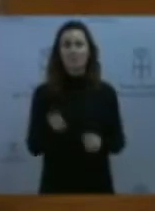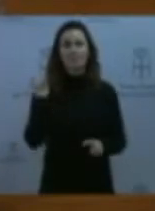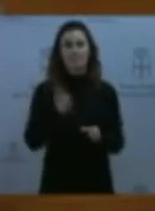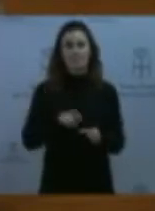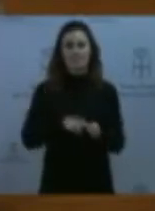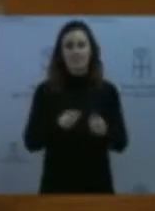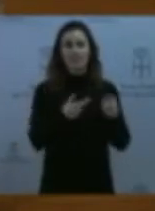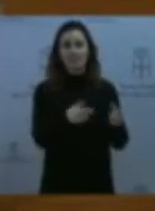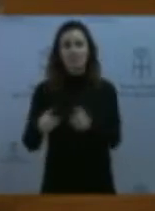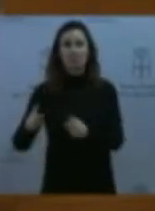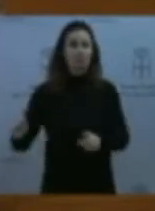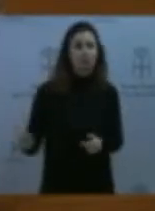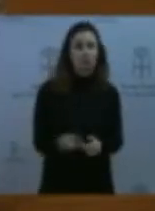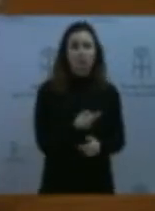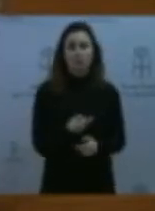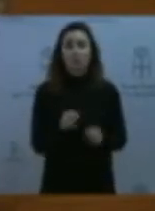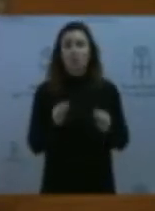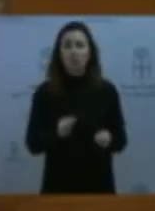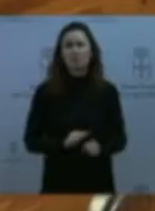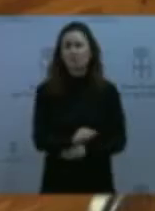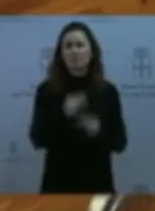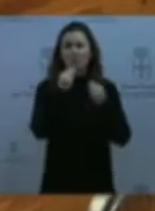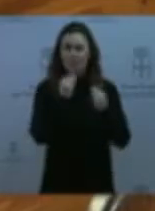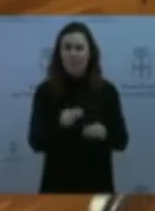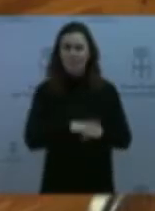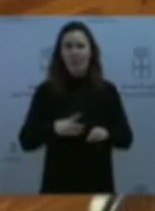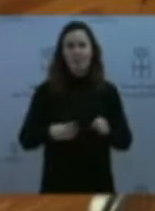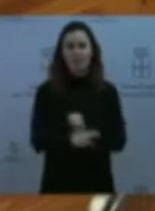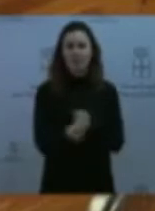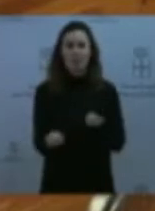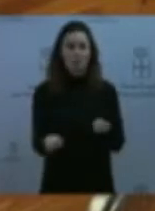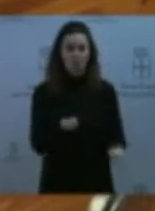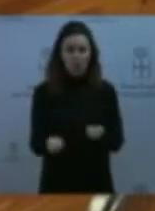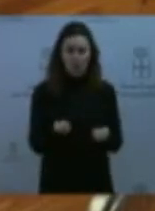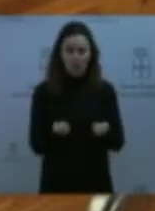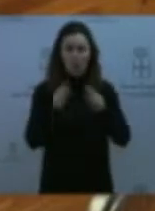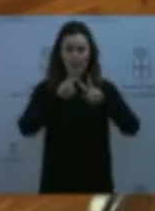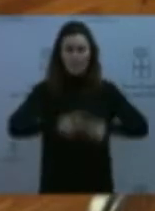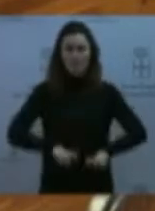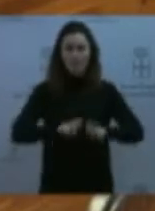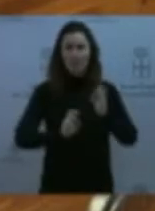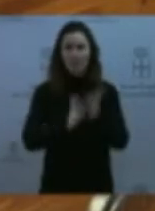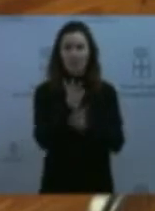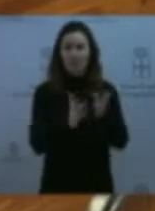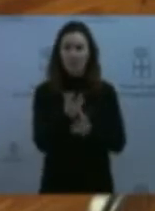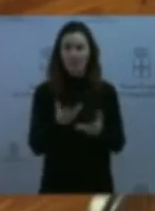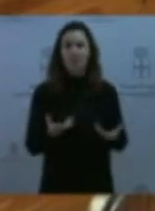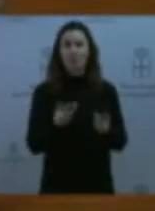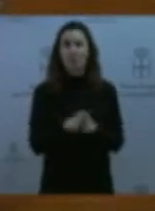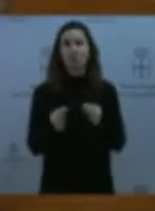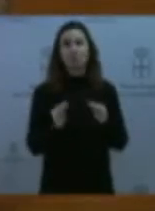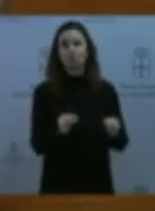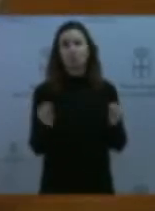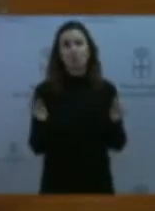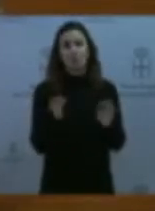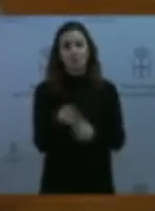en prevención, vigilancia y control, en investigación de incendios, con el adecuado uso que permite el decreto de quemas